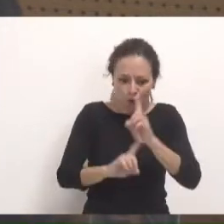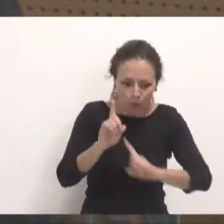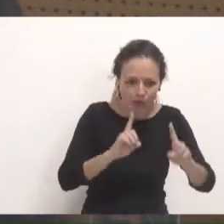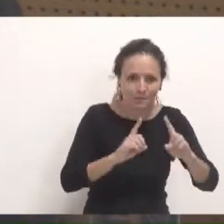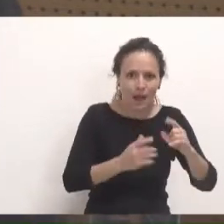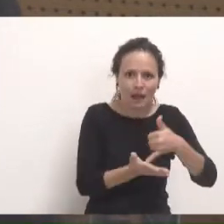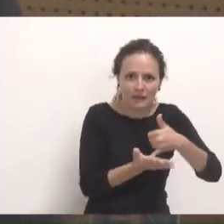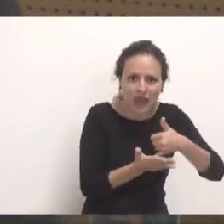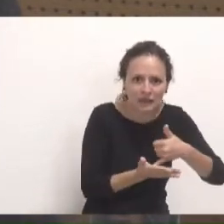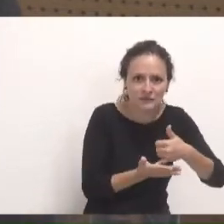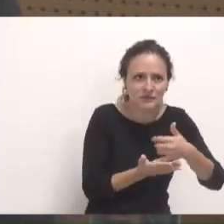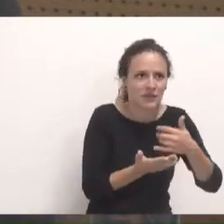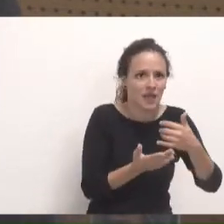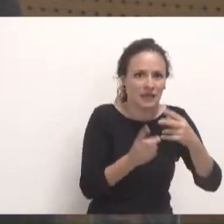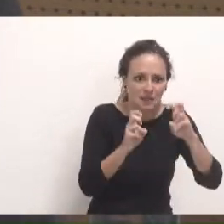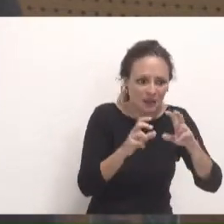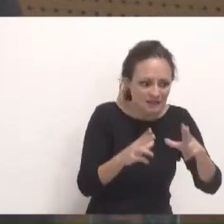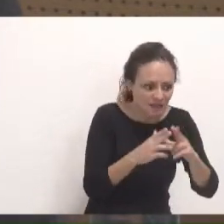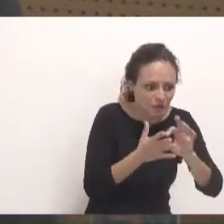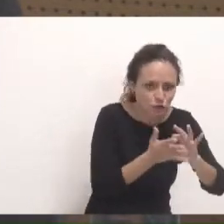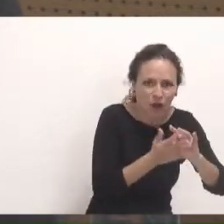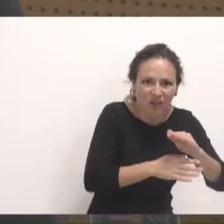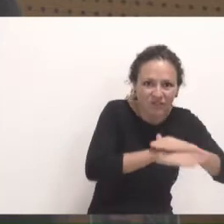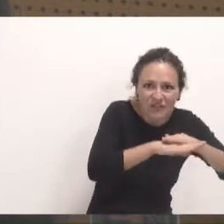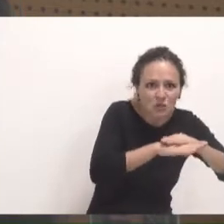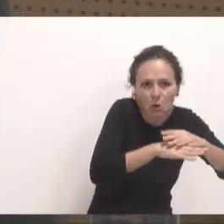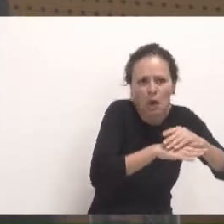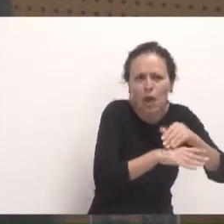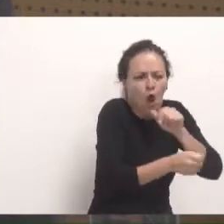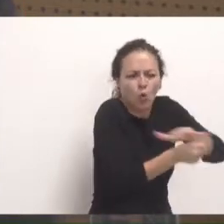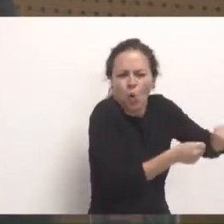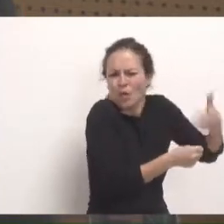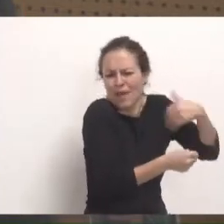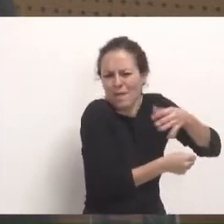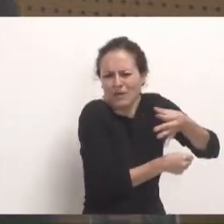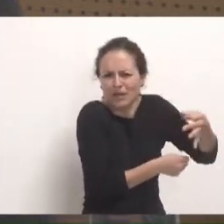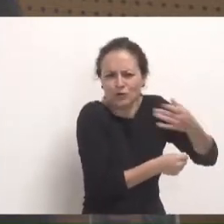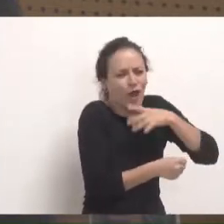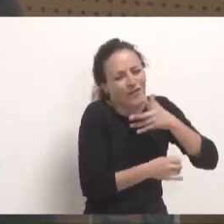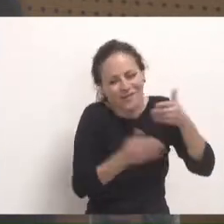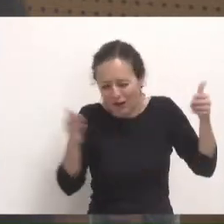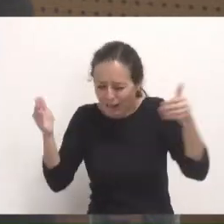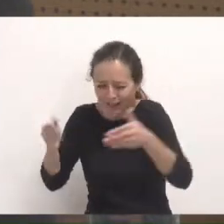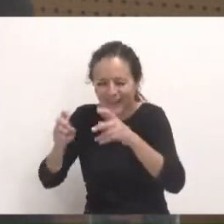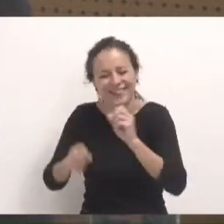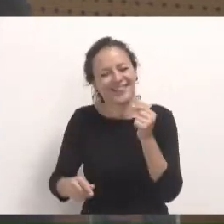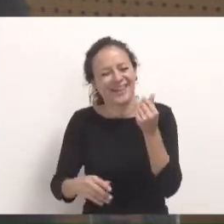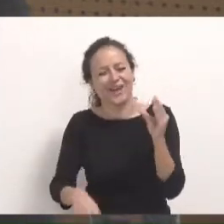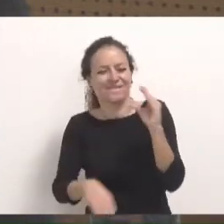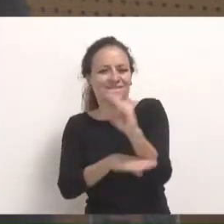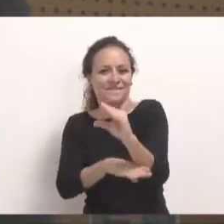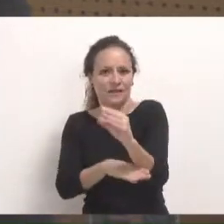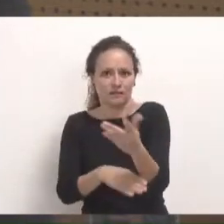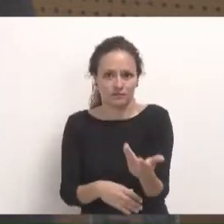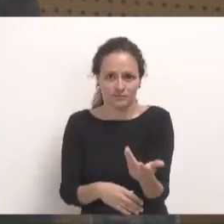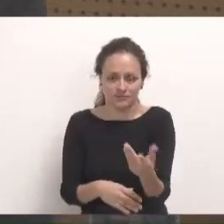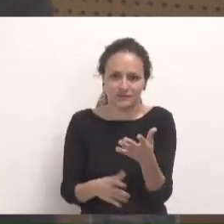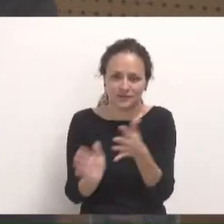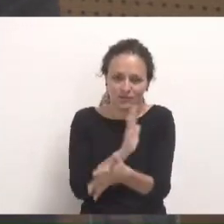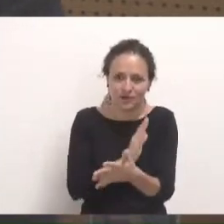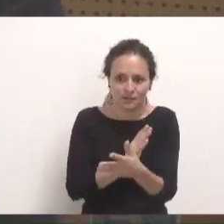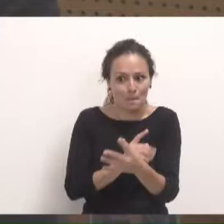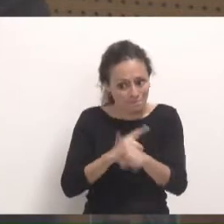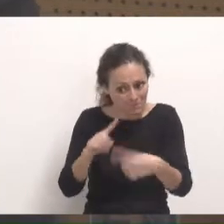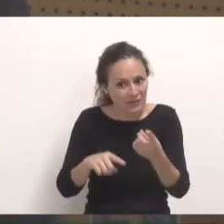carencias en servicios sociales básicos, los tuviéramos ya cubiertas y entonces nos pudiéramos permitir el lujo de hacer, sin contar ahora que también podríamos entrar en el